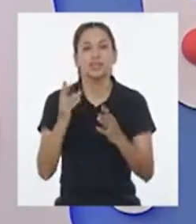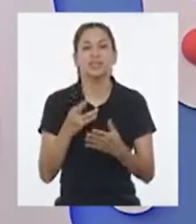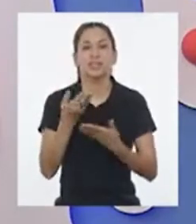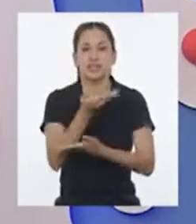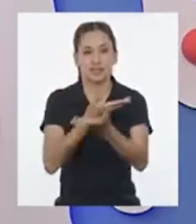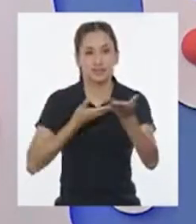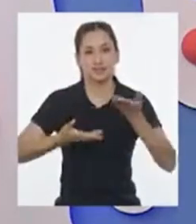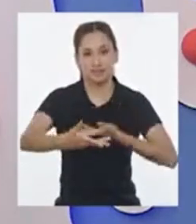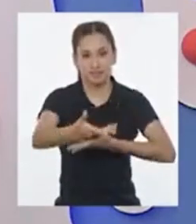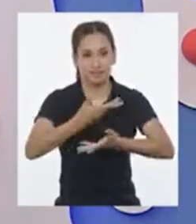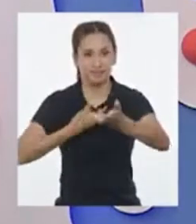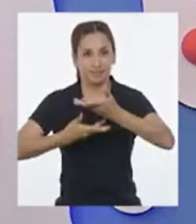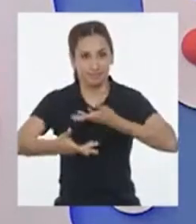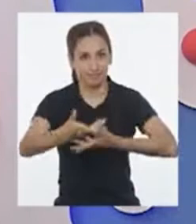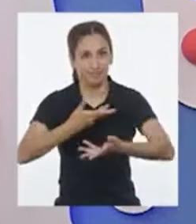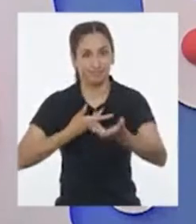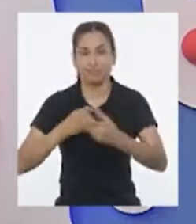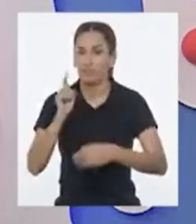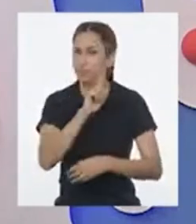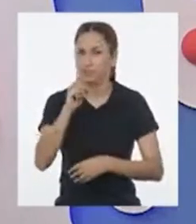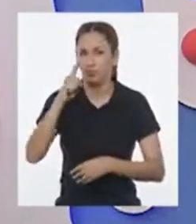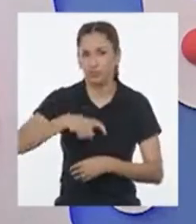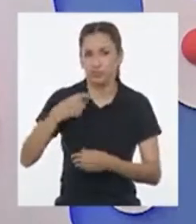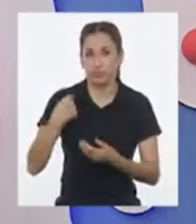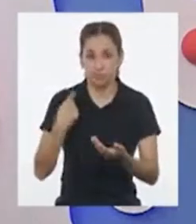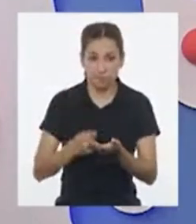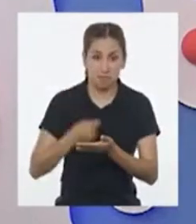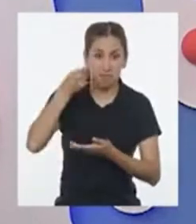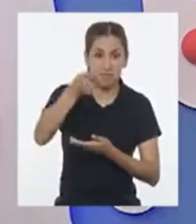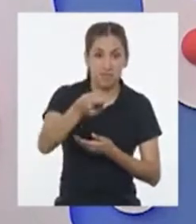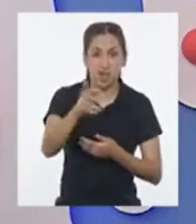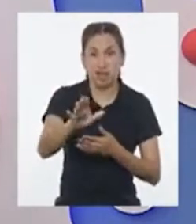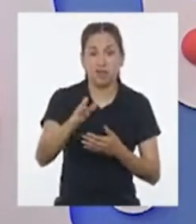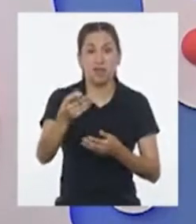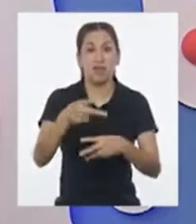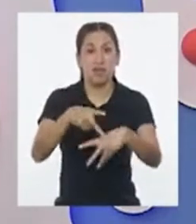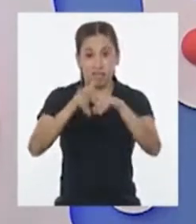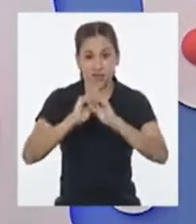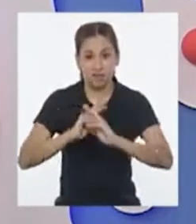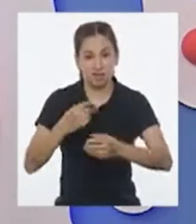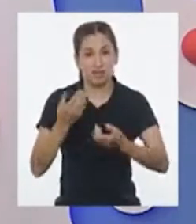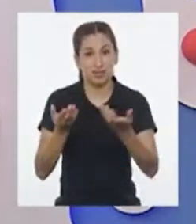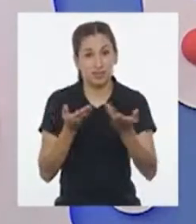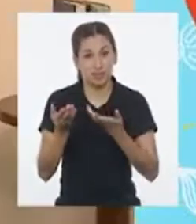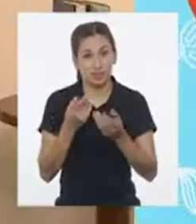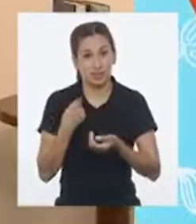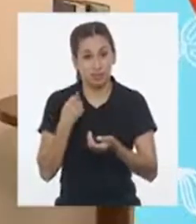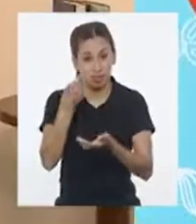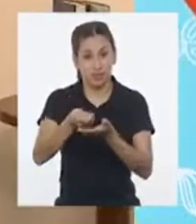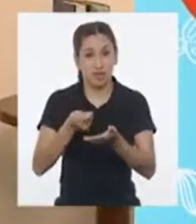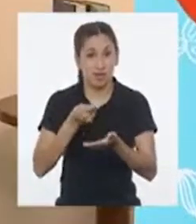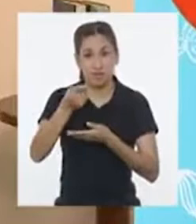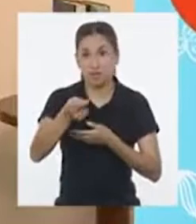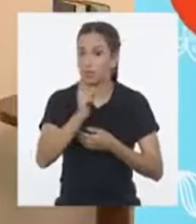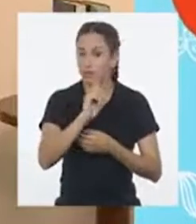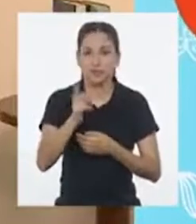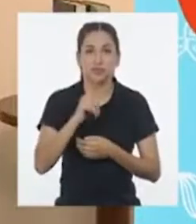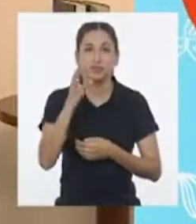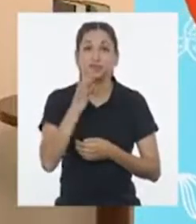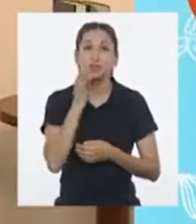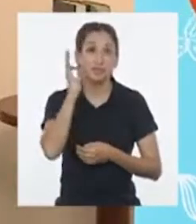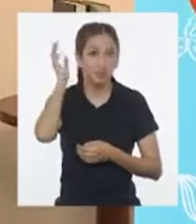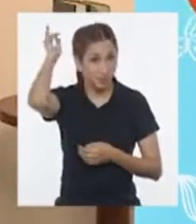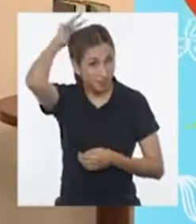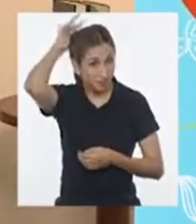de reciprocidad y no era necesario pagar por los servicios que se prestaban. En la economía